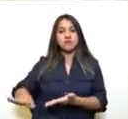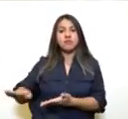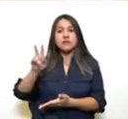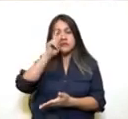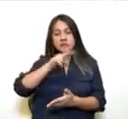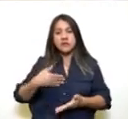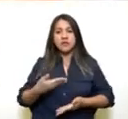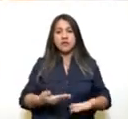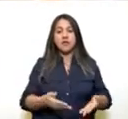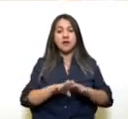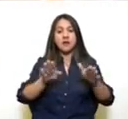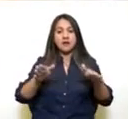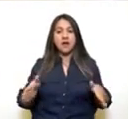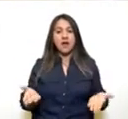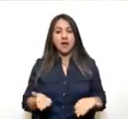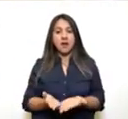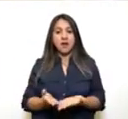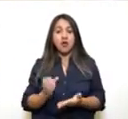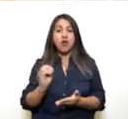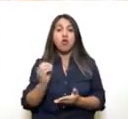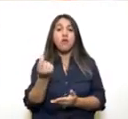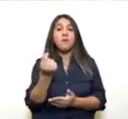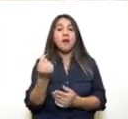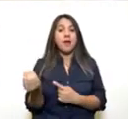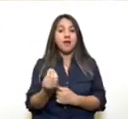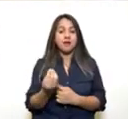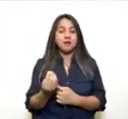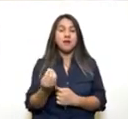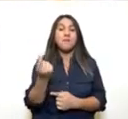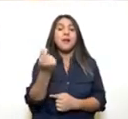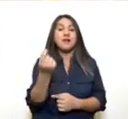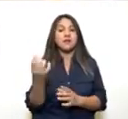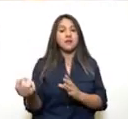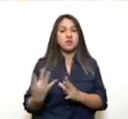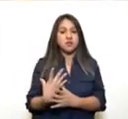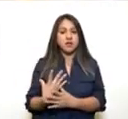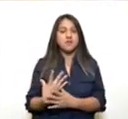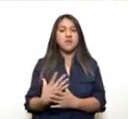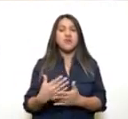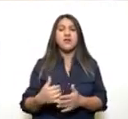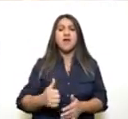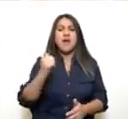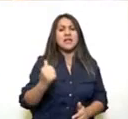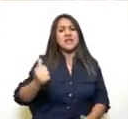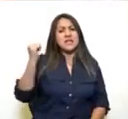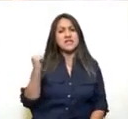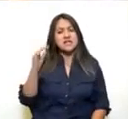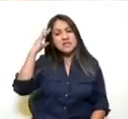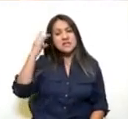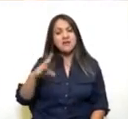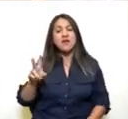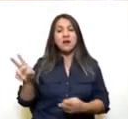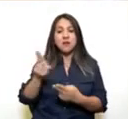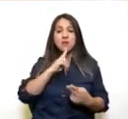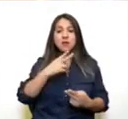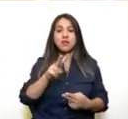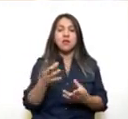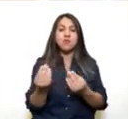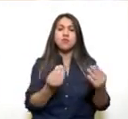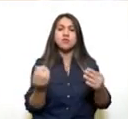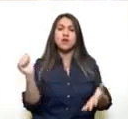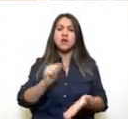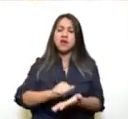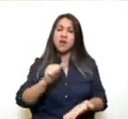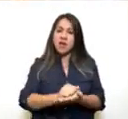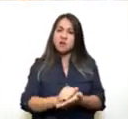el 10 de julio ayer antes de ayer se iba a saber la respuesta de muchas apelaciones